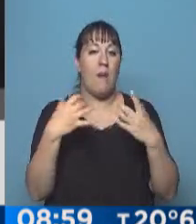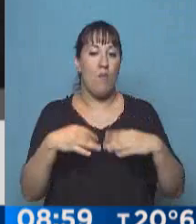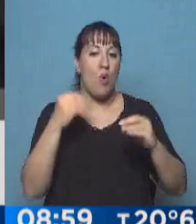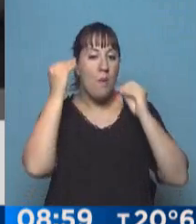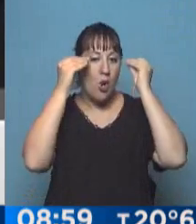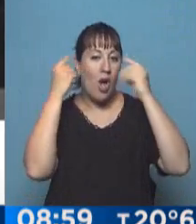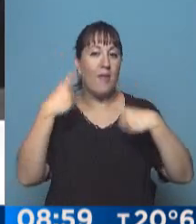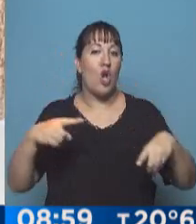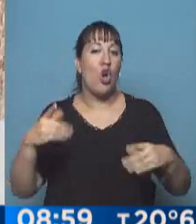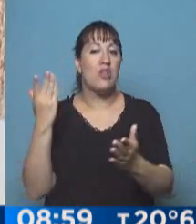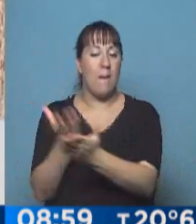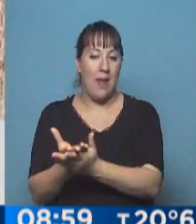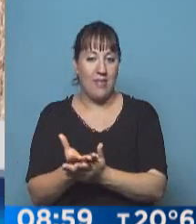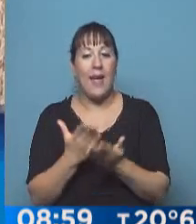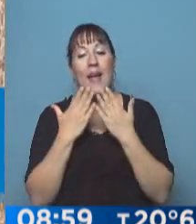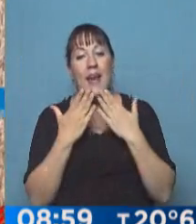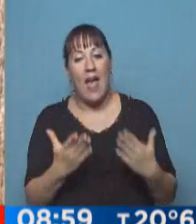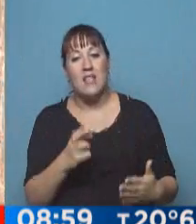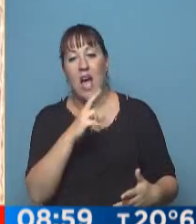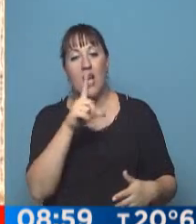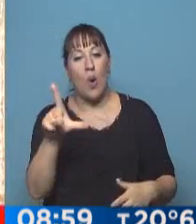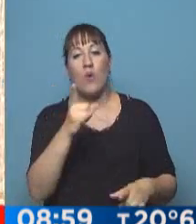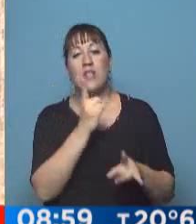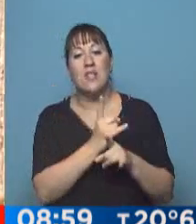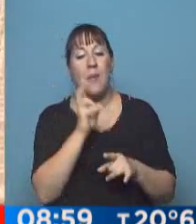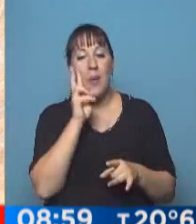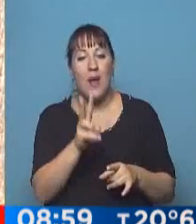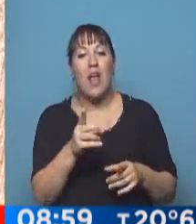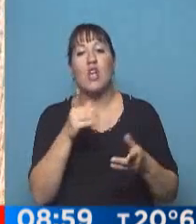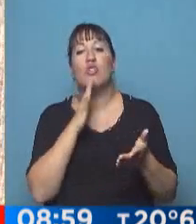lo que se está planteando, ¿no? Gracias, Raúl de la Torre. Siempre viendo el detalle y el análisis de las declaraciones.